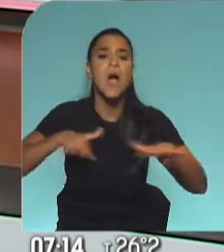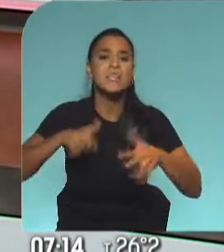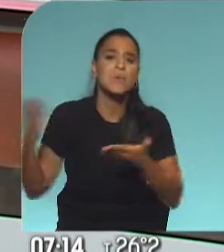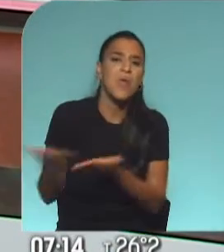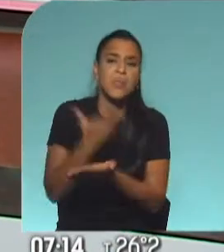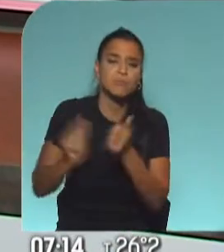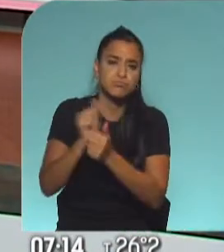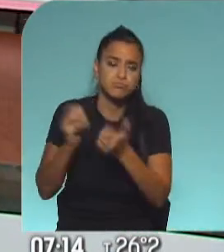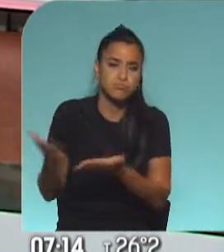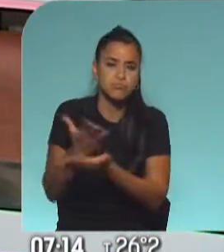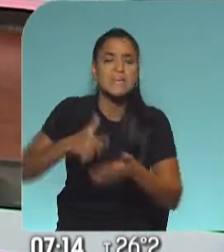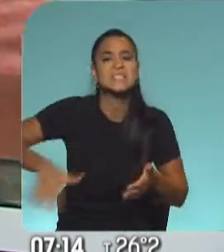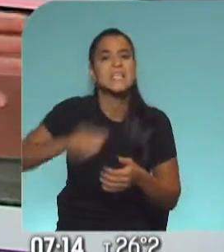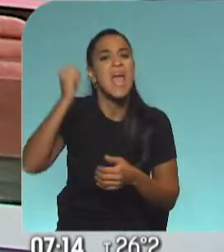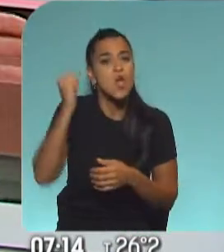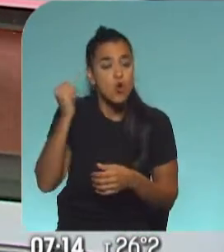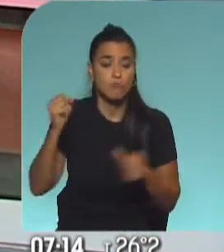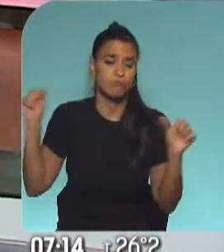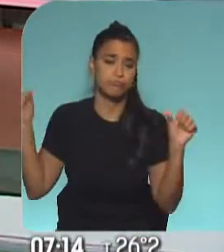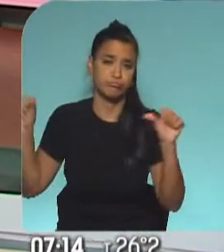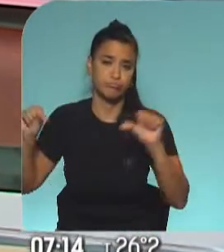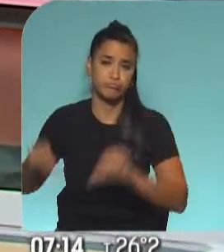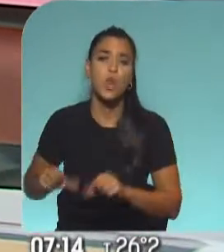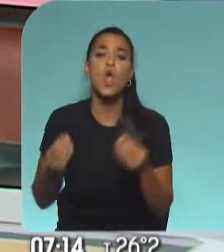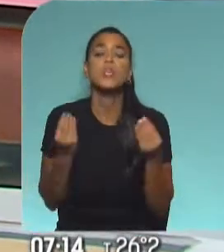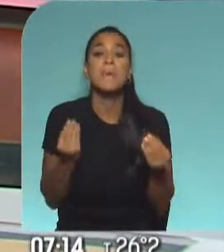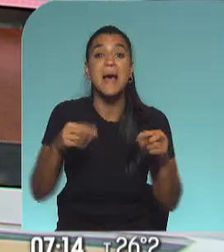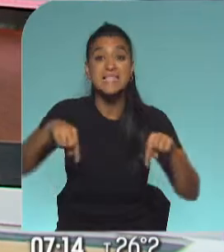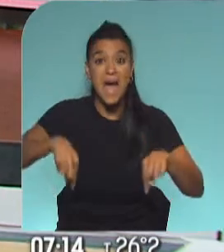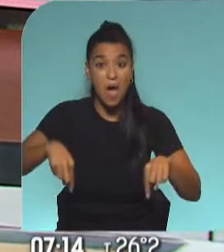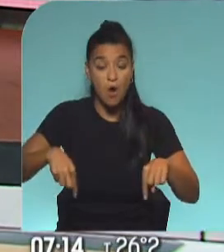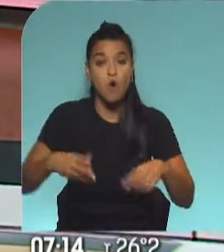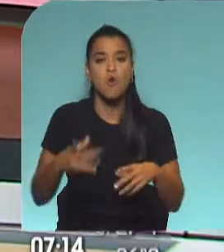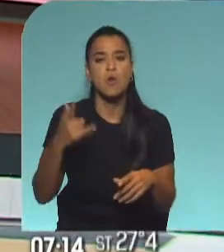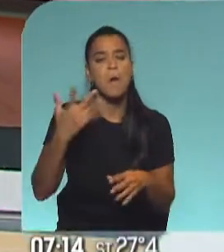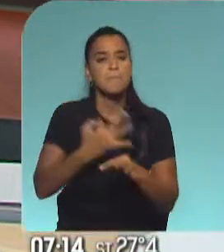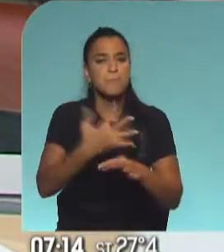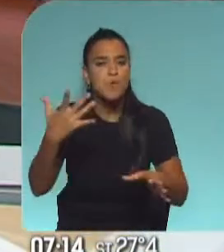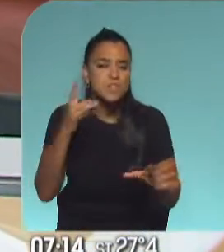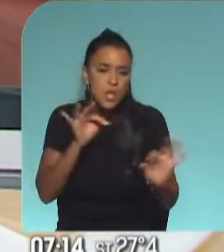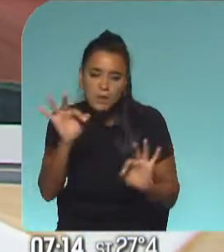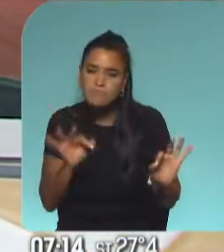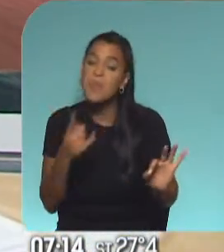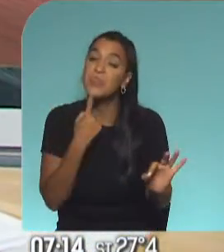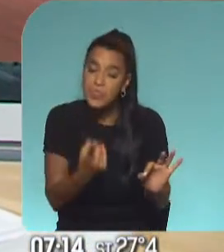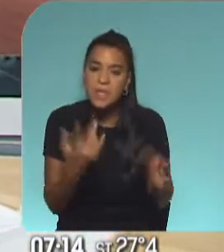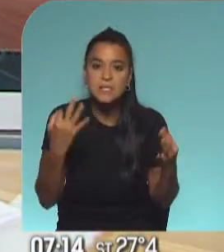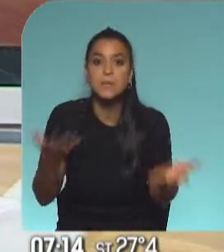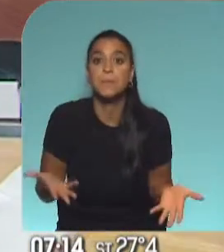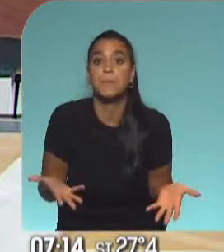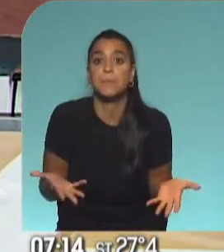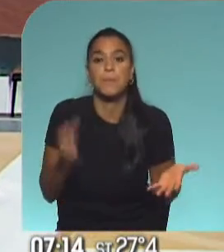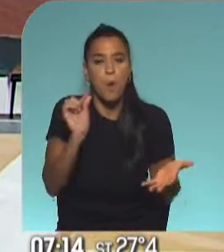de ese sector de la economía ha caído. ¿Pero qué está pasando ahora? Los analistas están indicando que hay un repunte, un